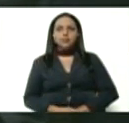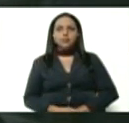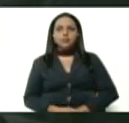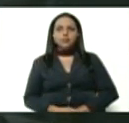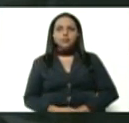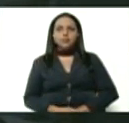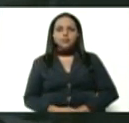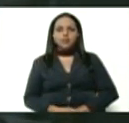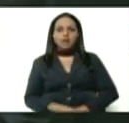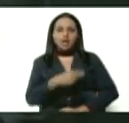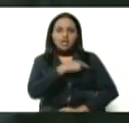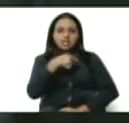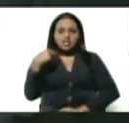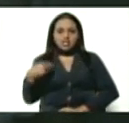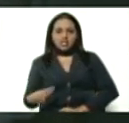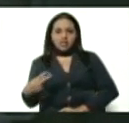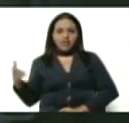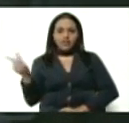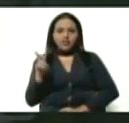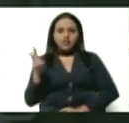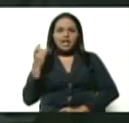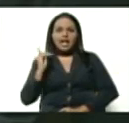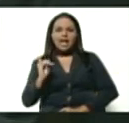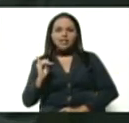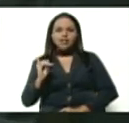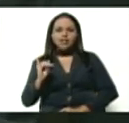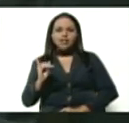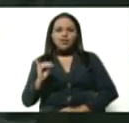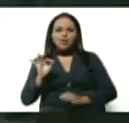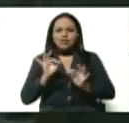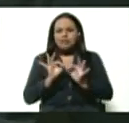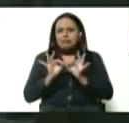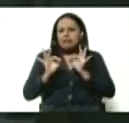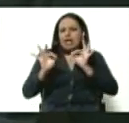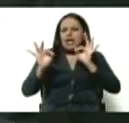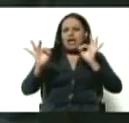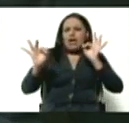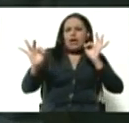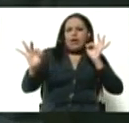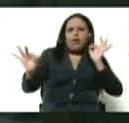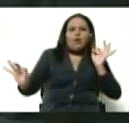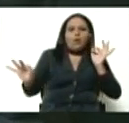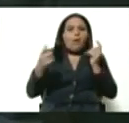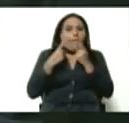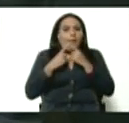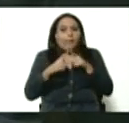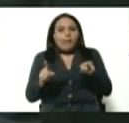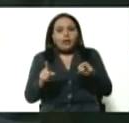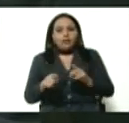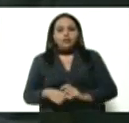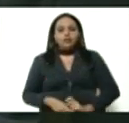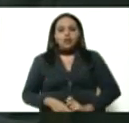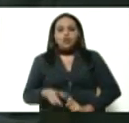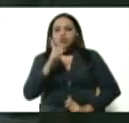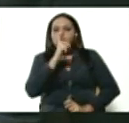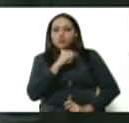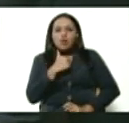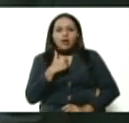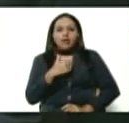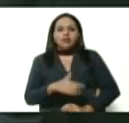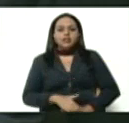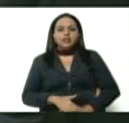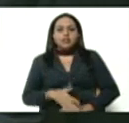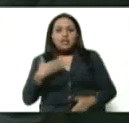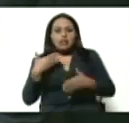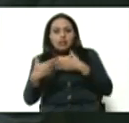Entre China y Venezuela existe una gran distancia geográfica, pero nunca ha impedido